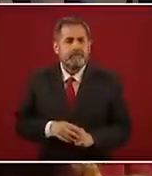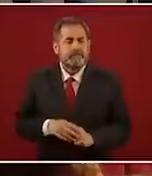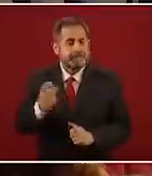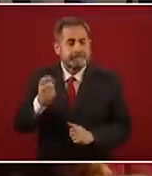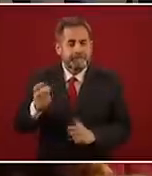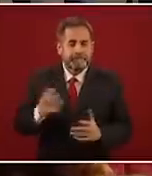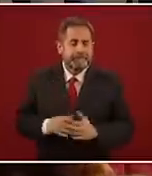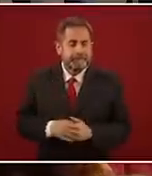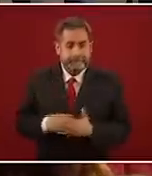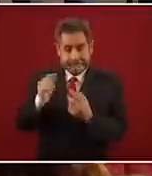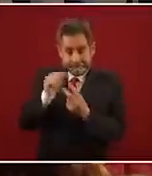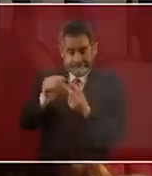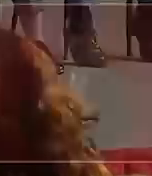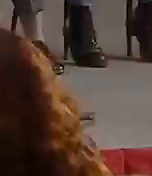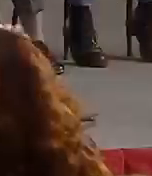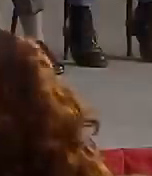Entonces, todo eso